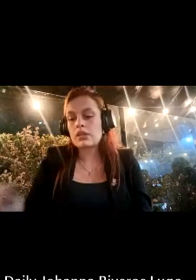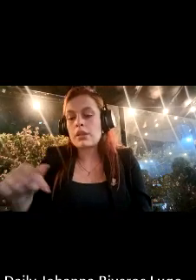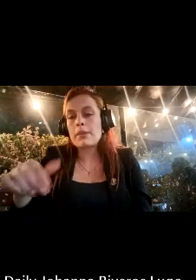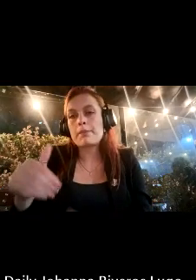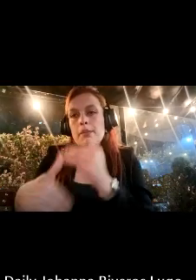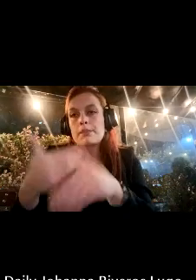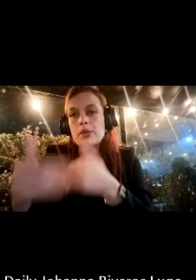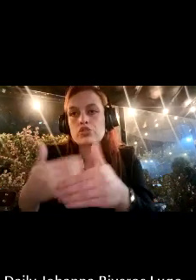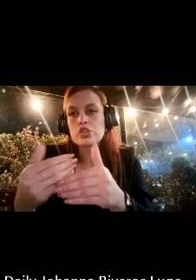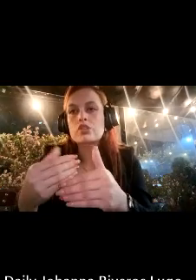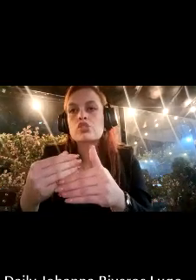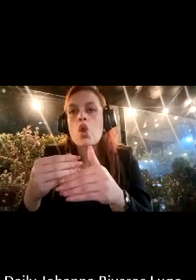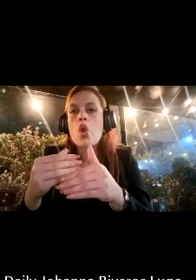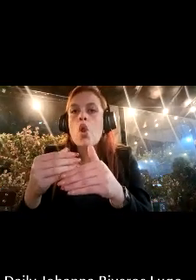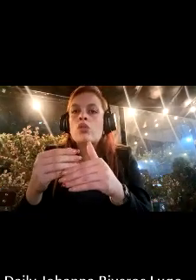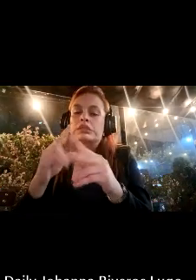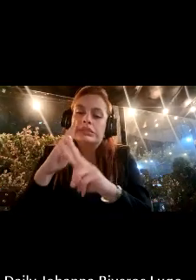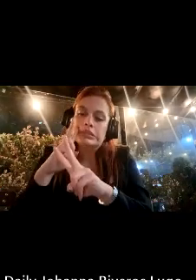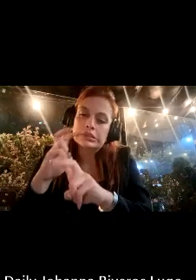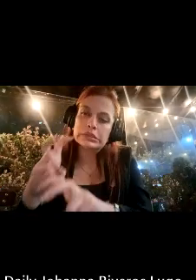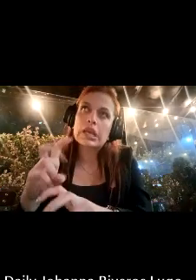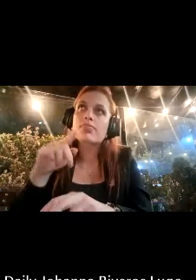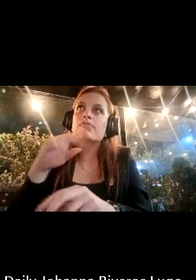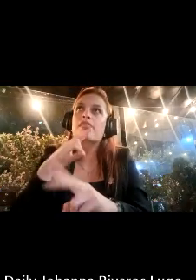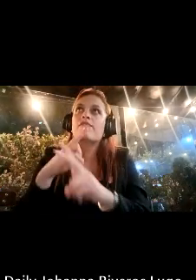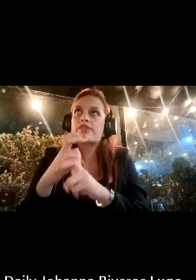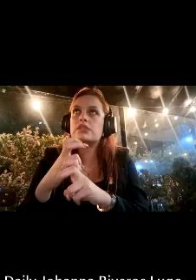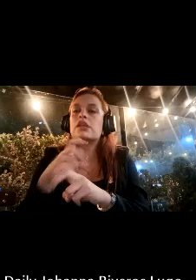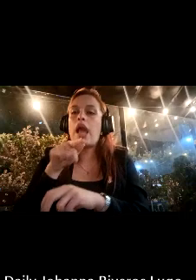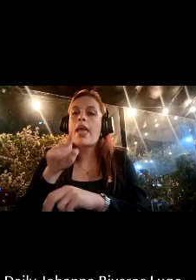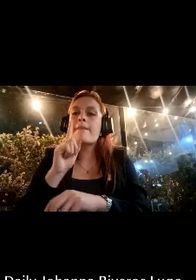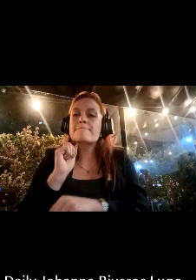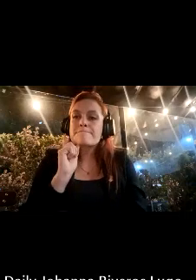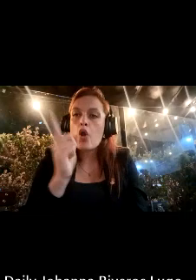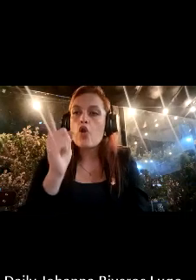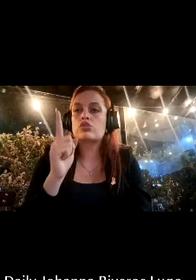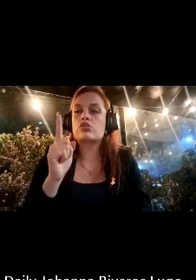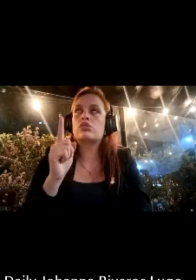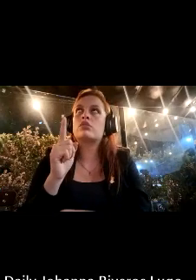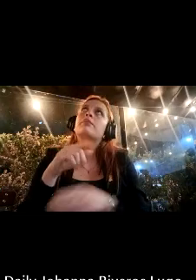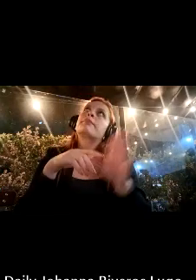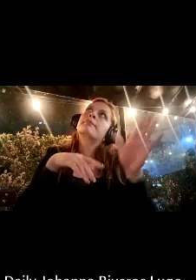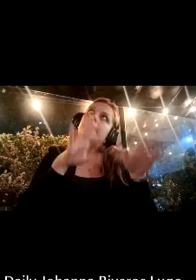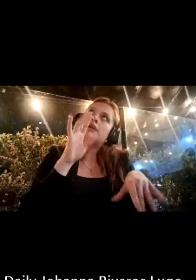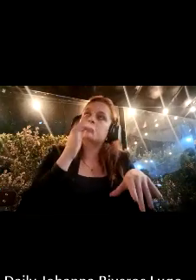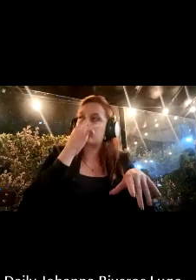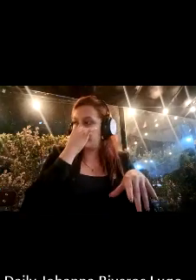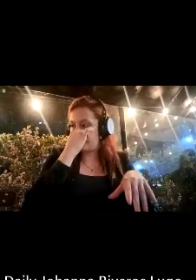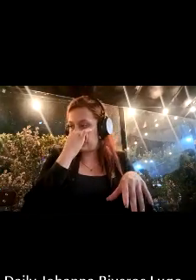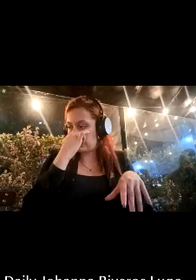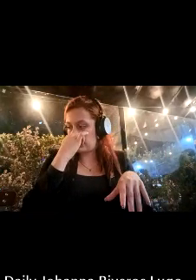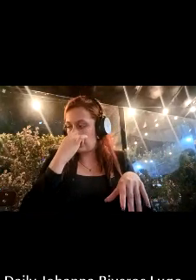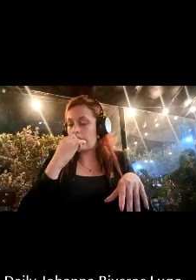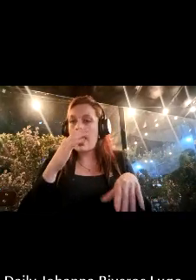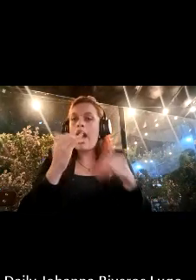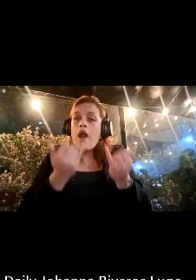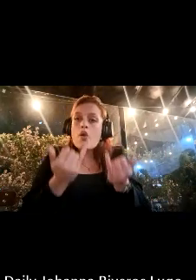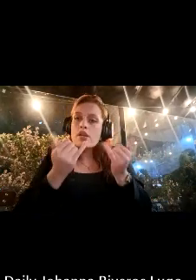uno de estos temas. Por eso, pues lo que estamos haciendo en este caso es como